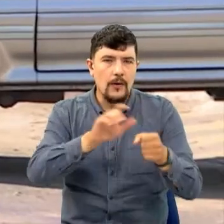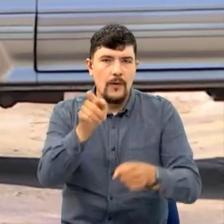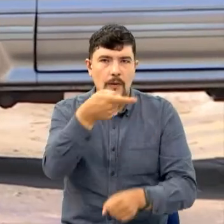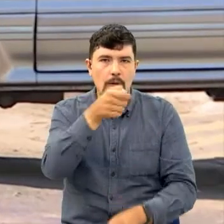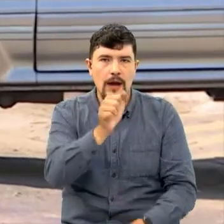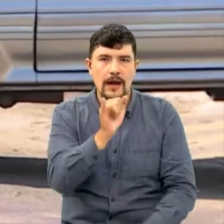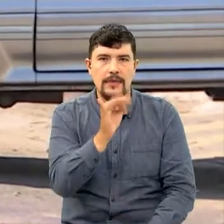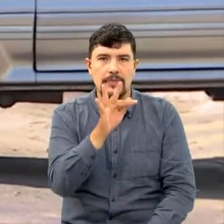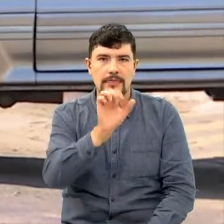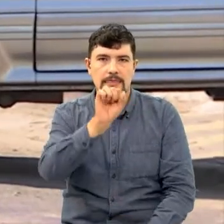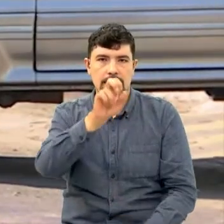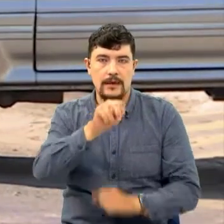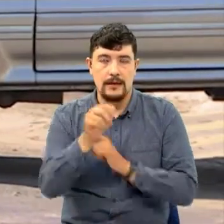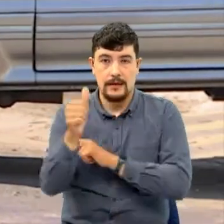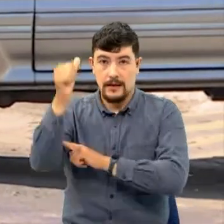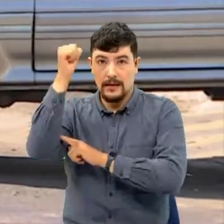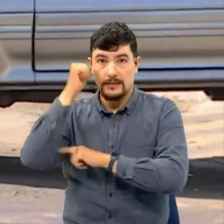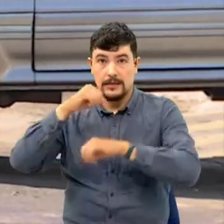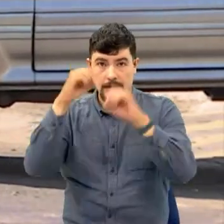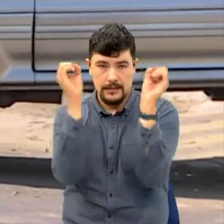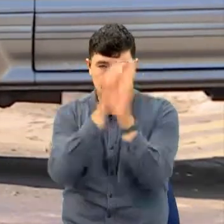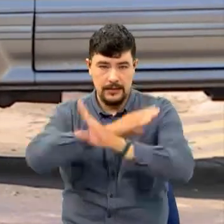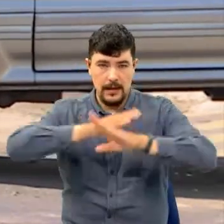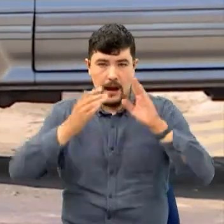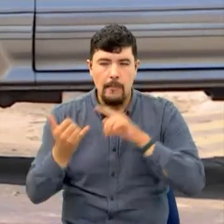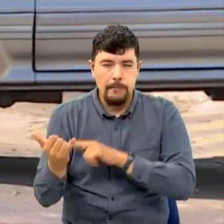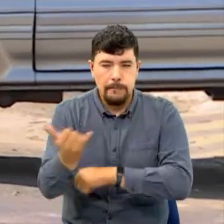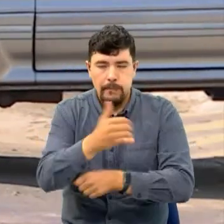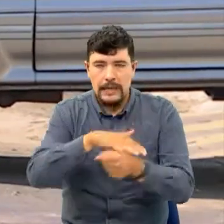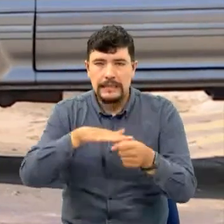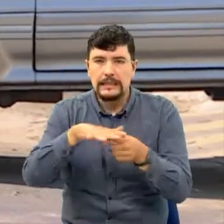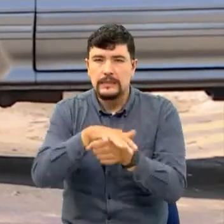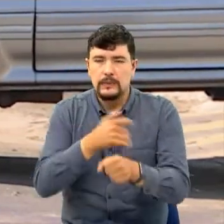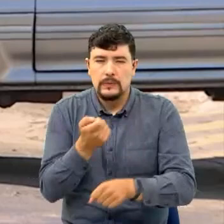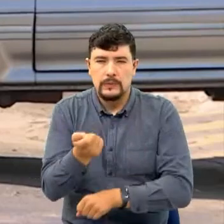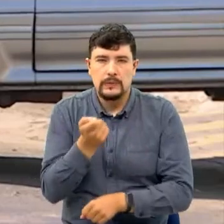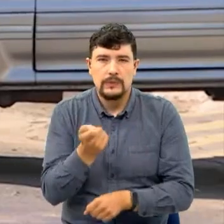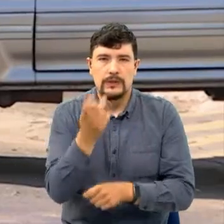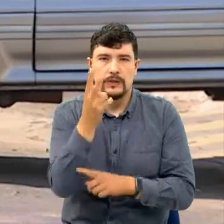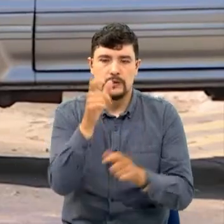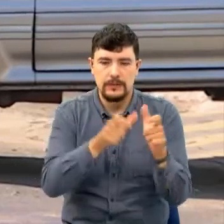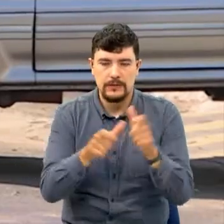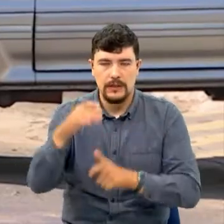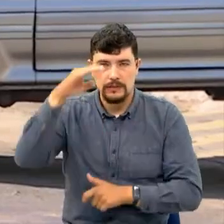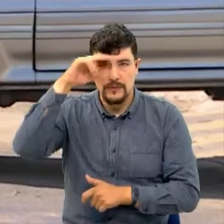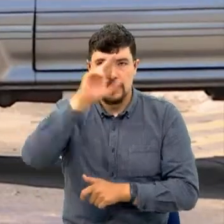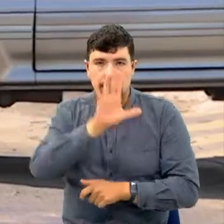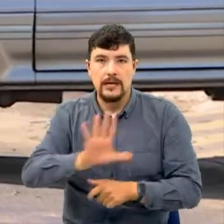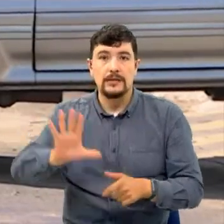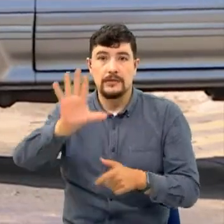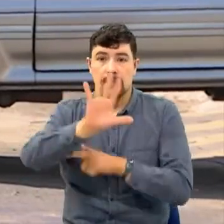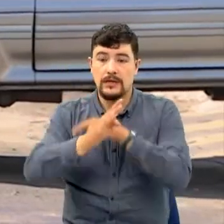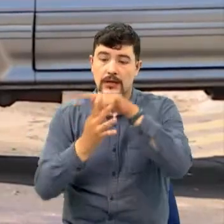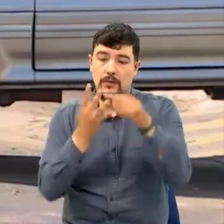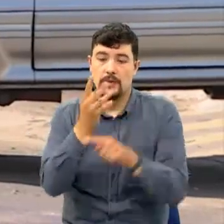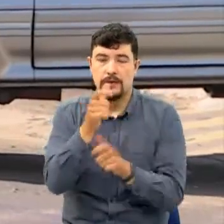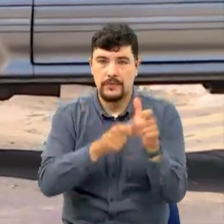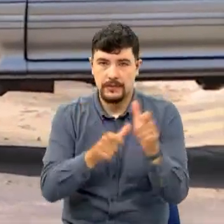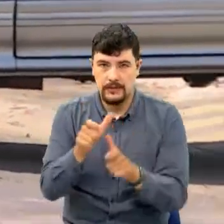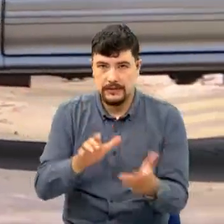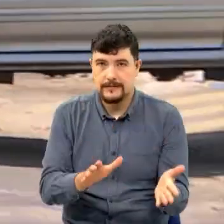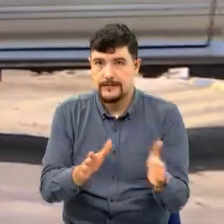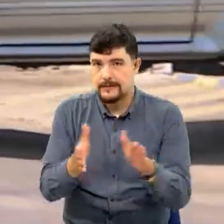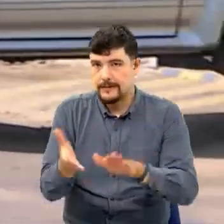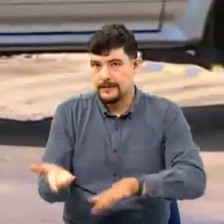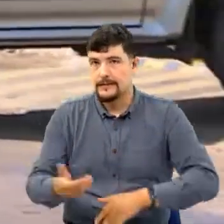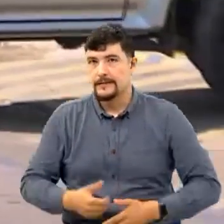ayer, hacia horas de la madrugada, sucedieron unos hechos pues que involucraron a dos policías y cuatro presuntos delincuentes. Mire, es aquí